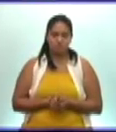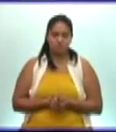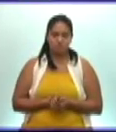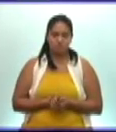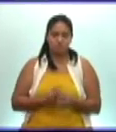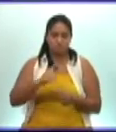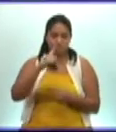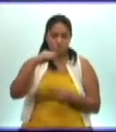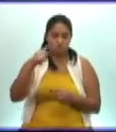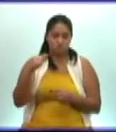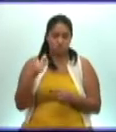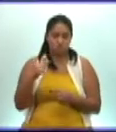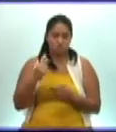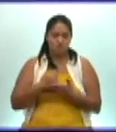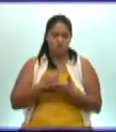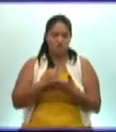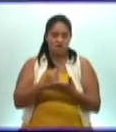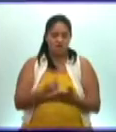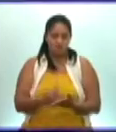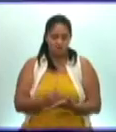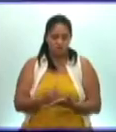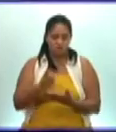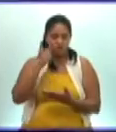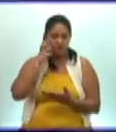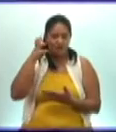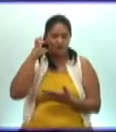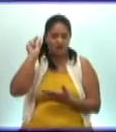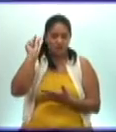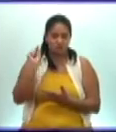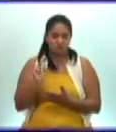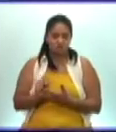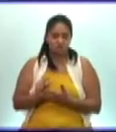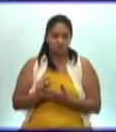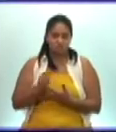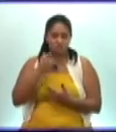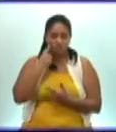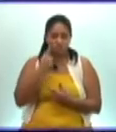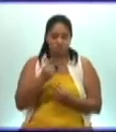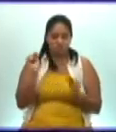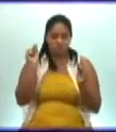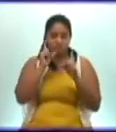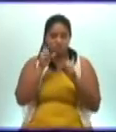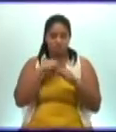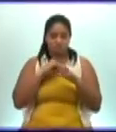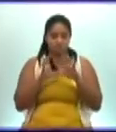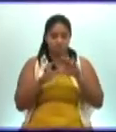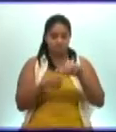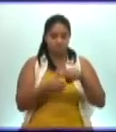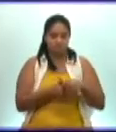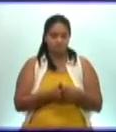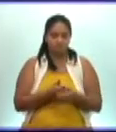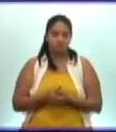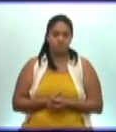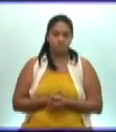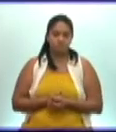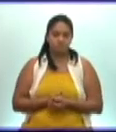a los científicos a estudiar todo tipo de fenómenos sorprendentes en la Tierra por el cambio estacional de hábitats